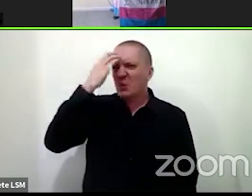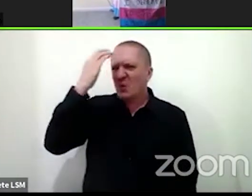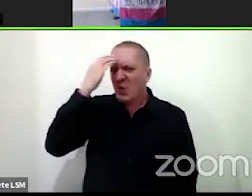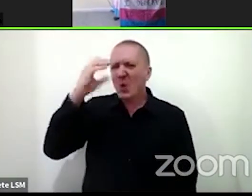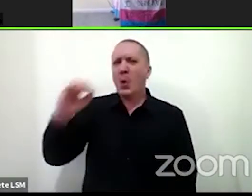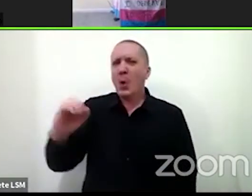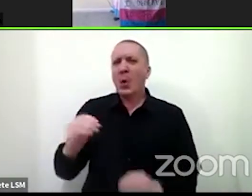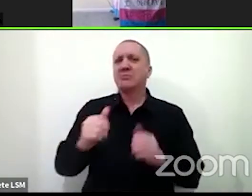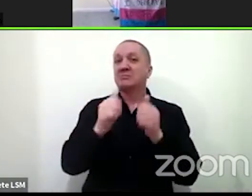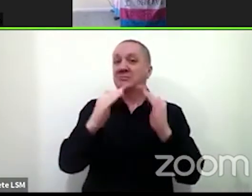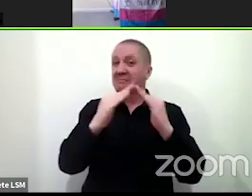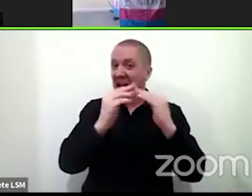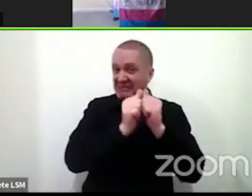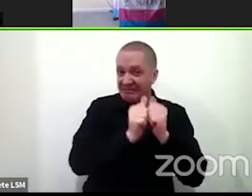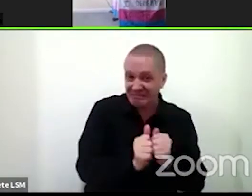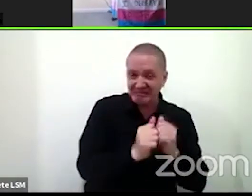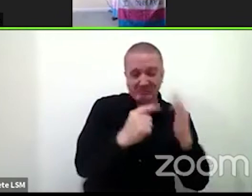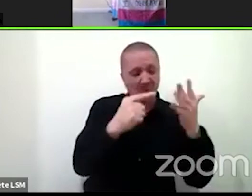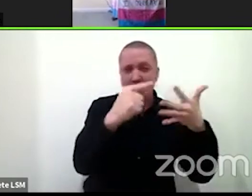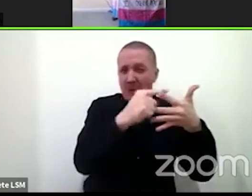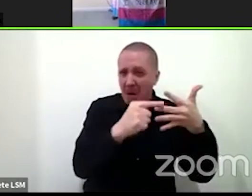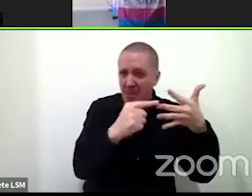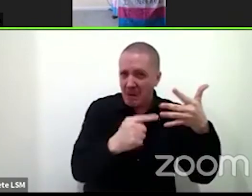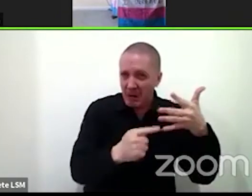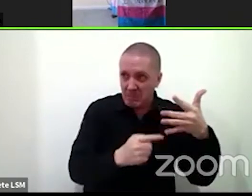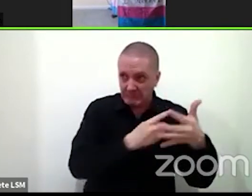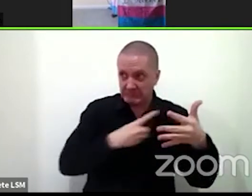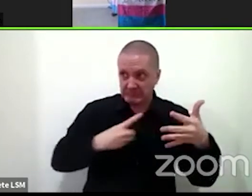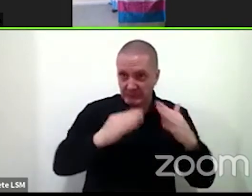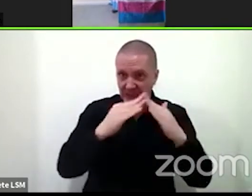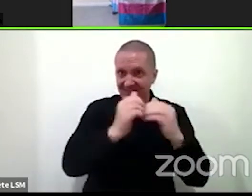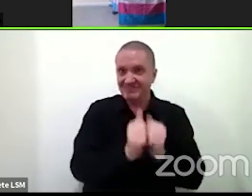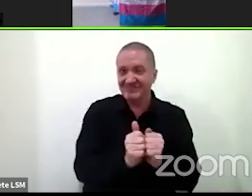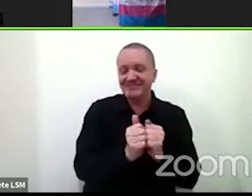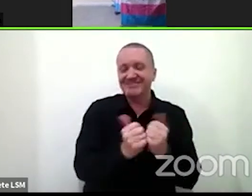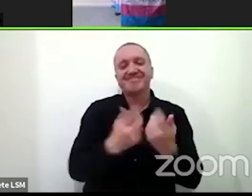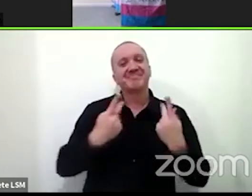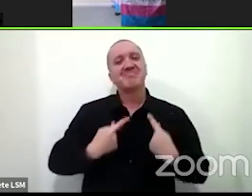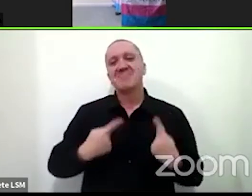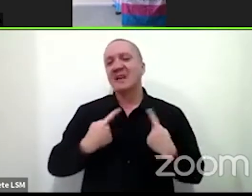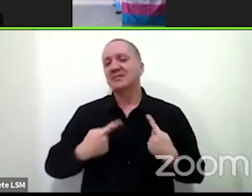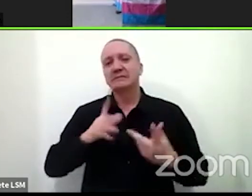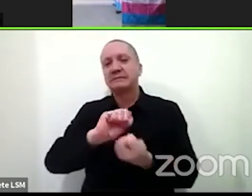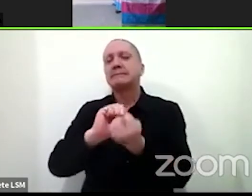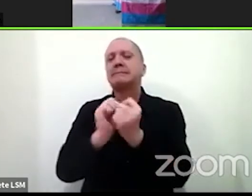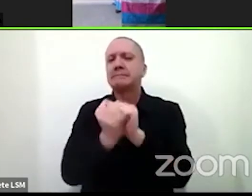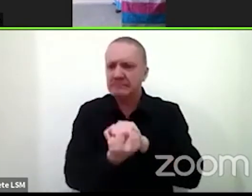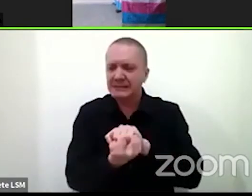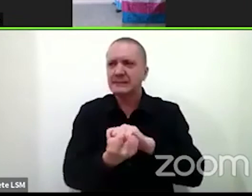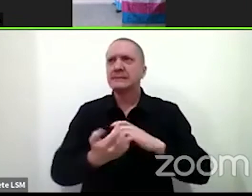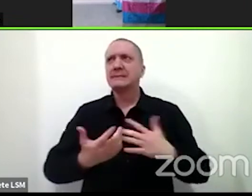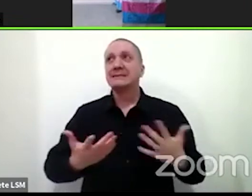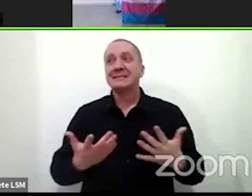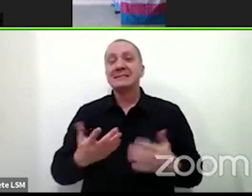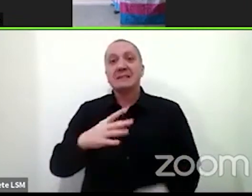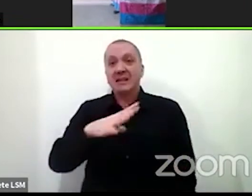las restricciones de quedarse en casa, personas de la comunidad trans estuvieron en un